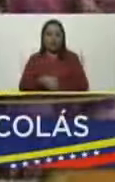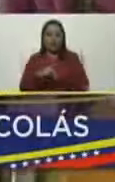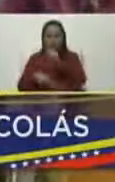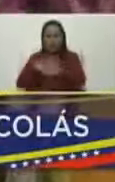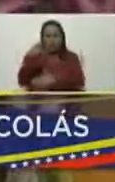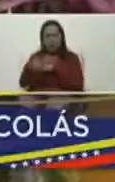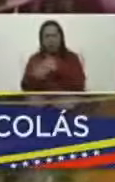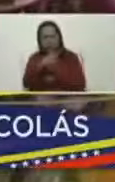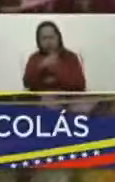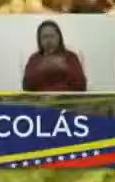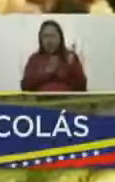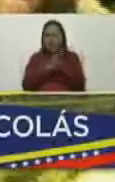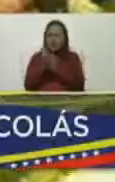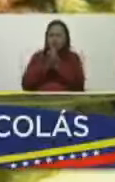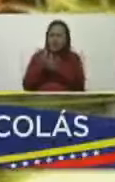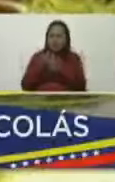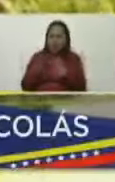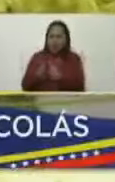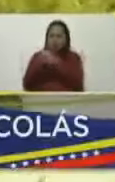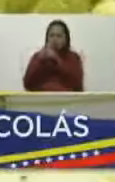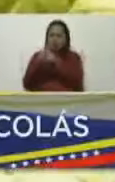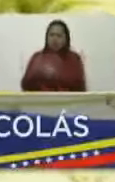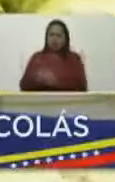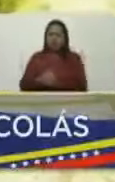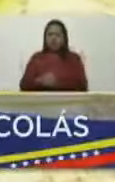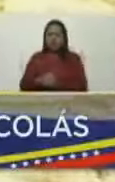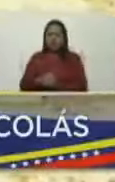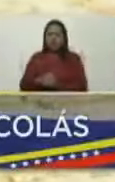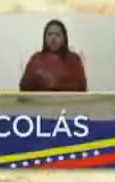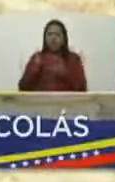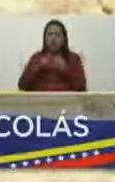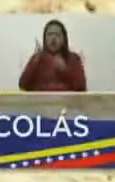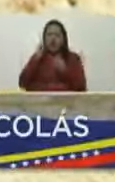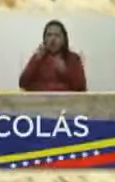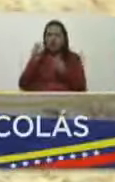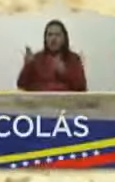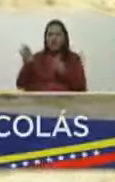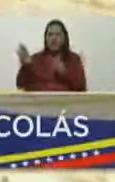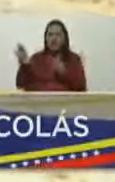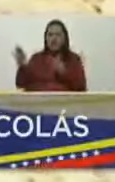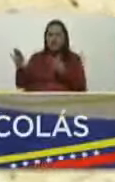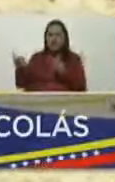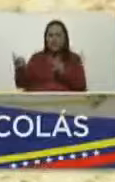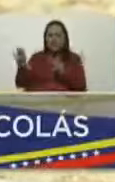de emprender juntos, con Ricardo Moreno, Yelixa y